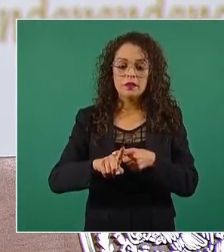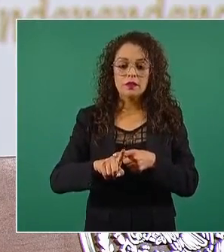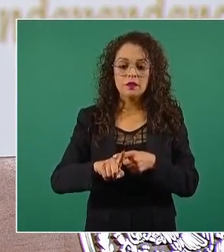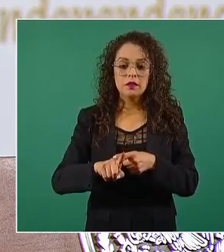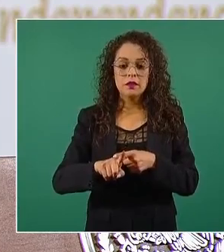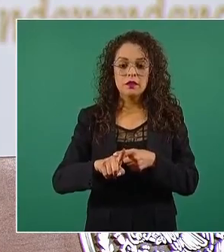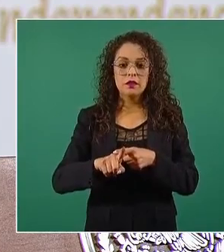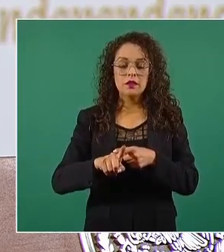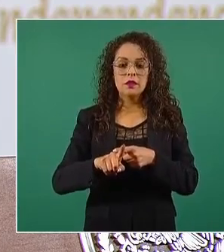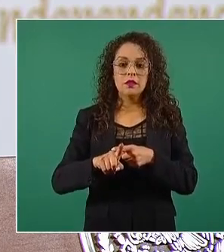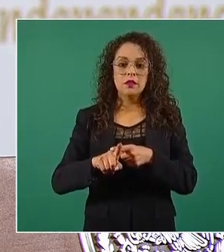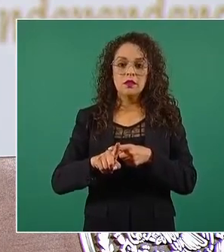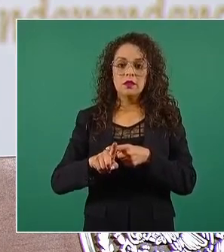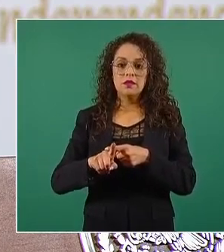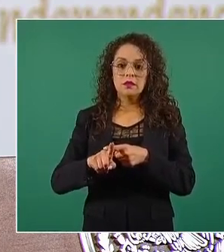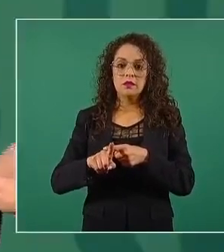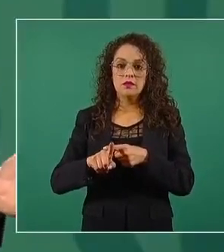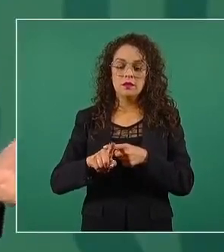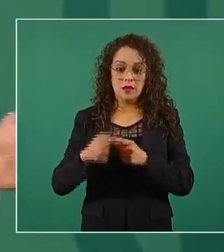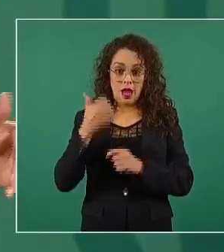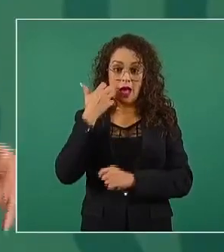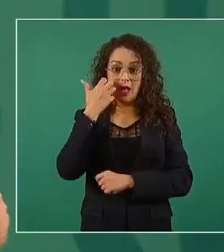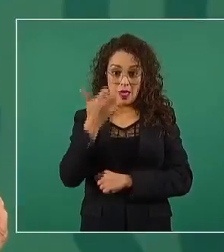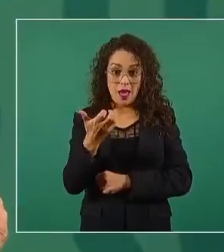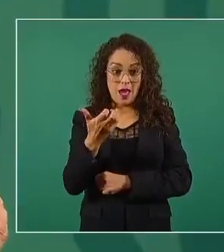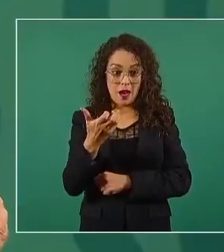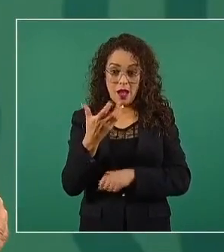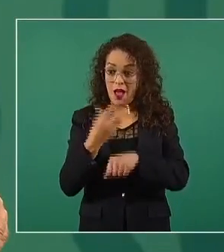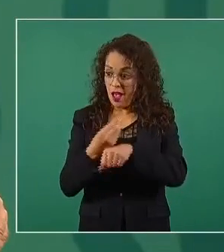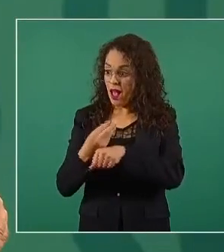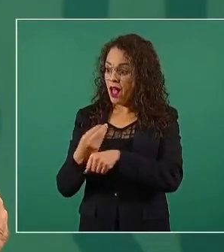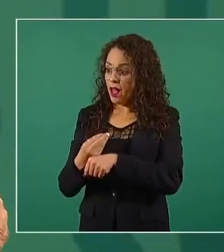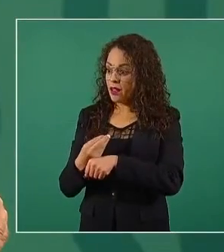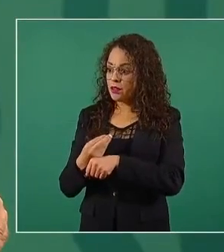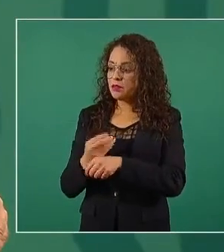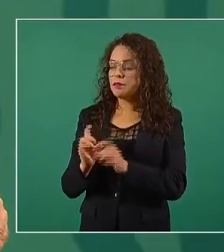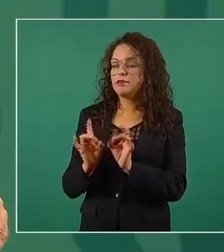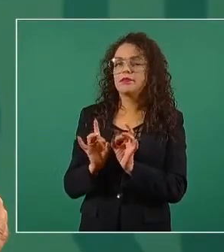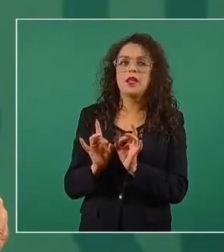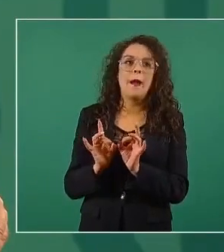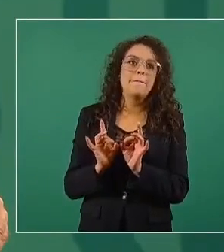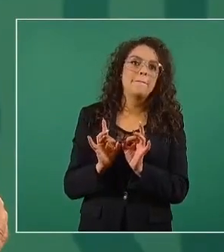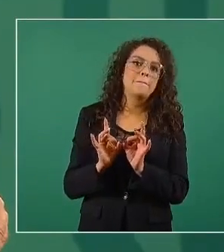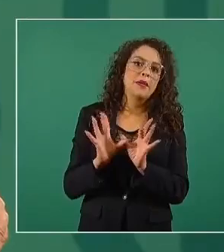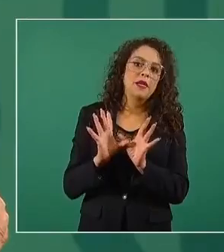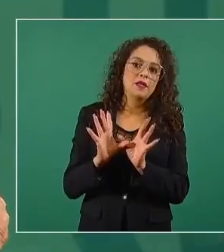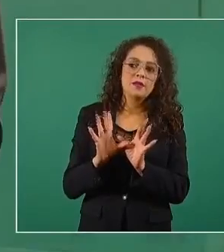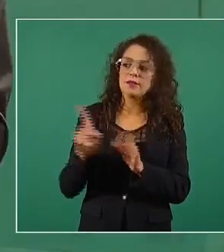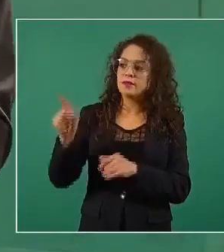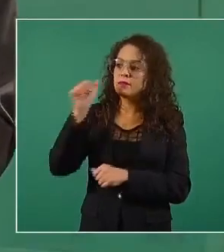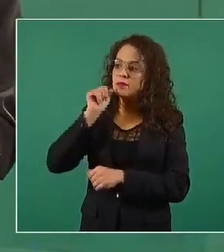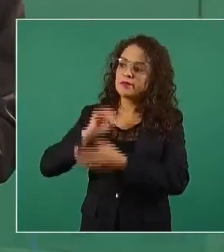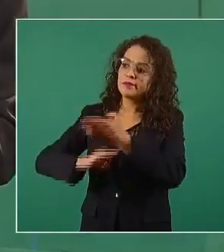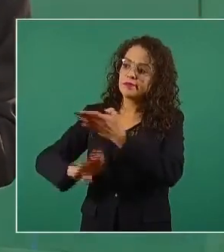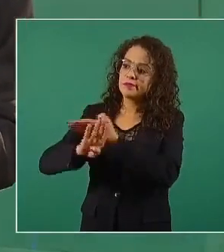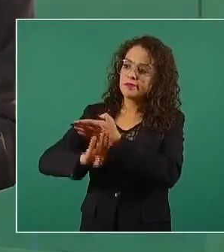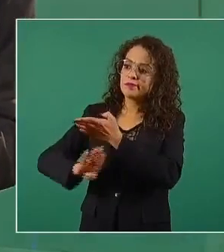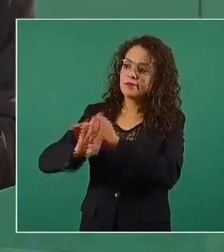nuestros adversarios a utilizar esto como bandera y a